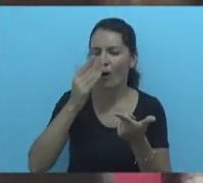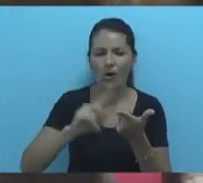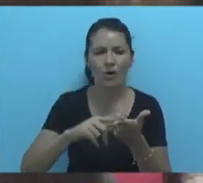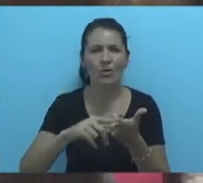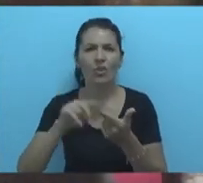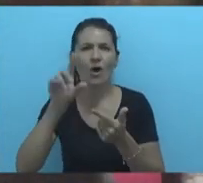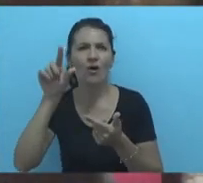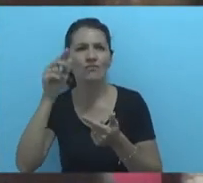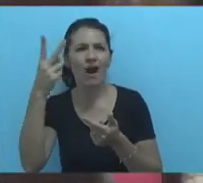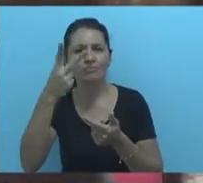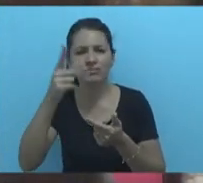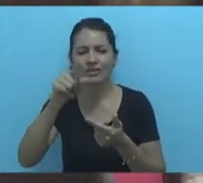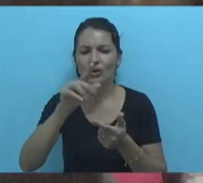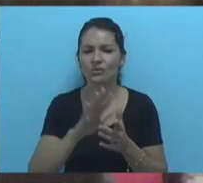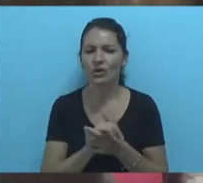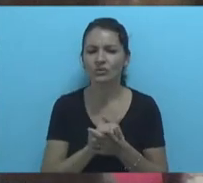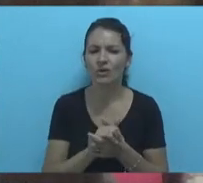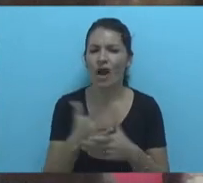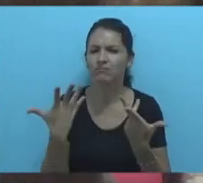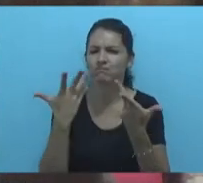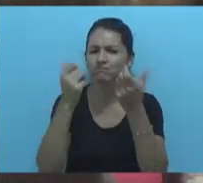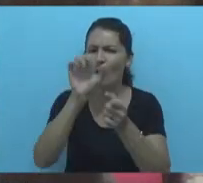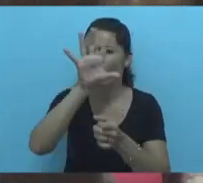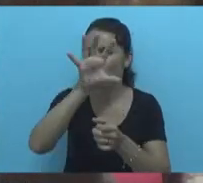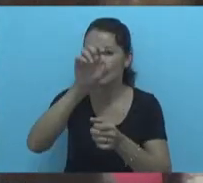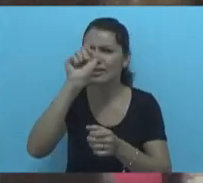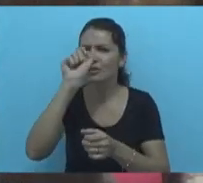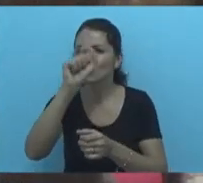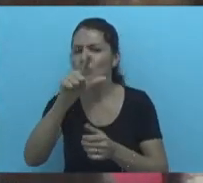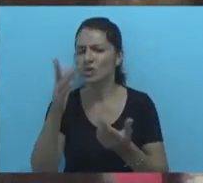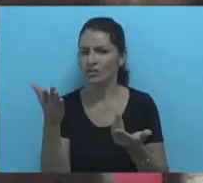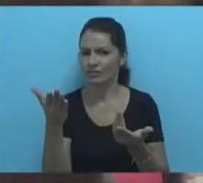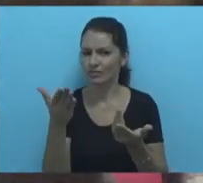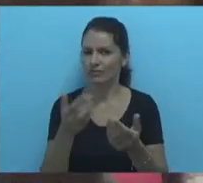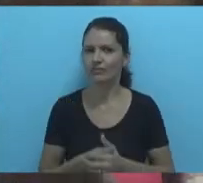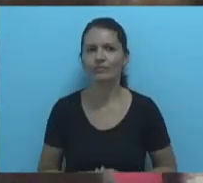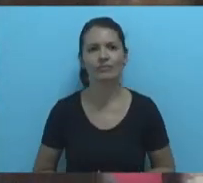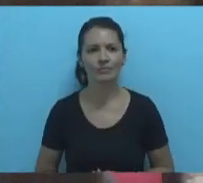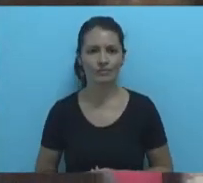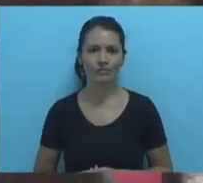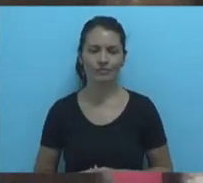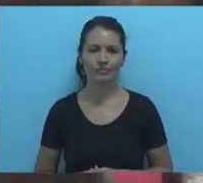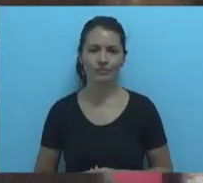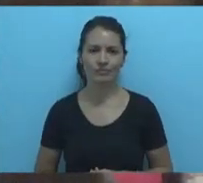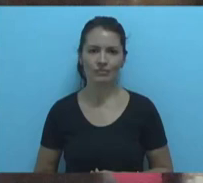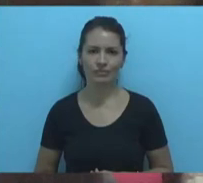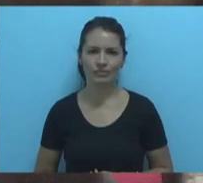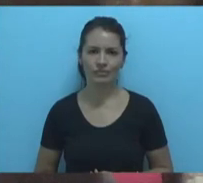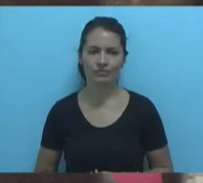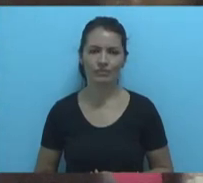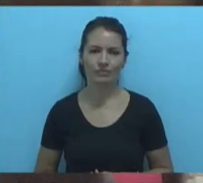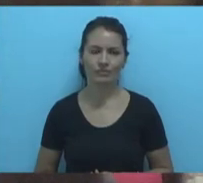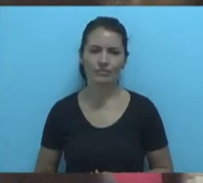ser funcionales a Kicillof, defienden a sus ciudadanos y defienden a sus provincias. Le pedimos a las